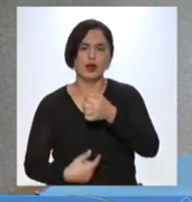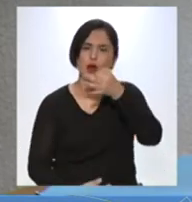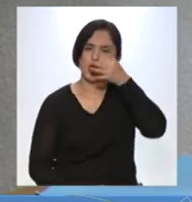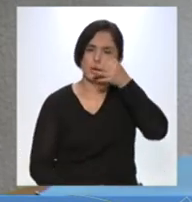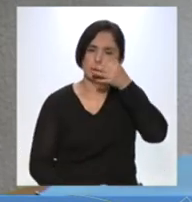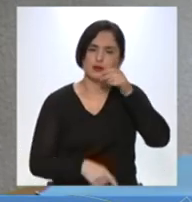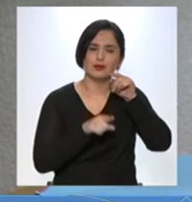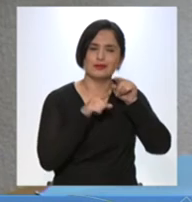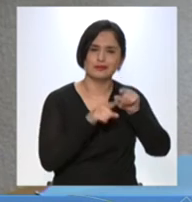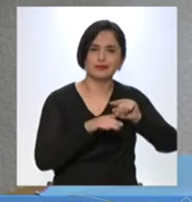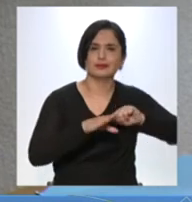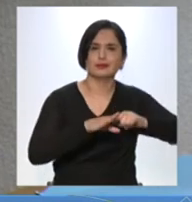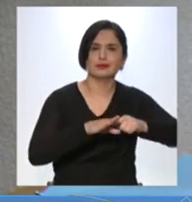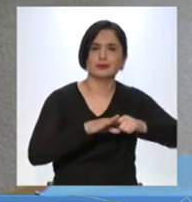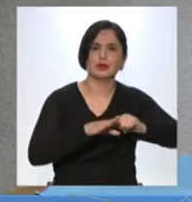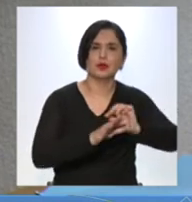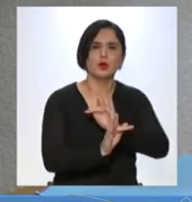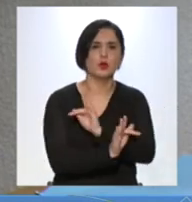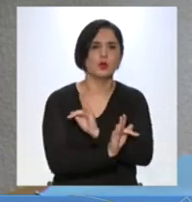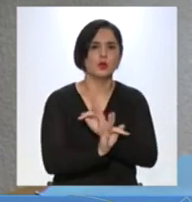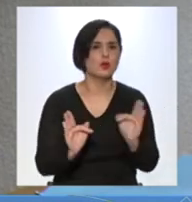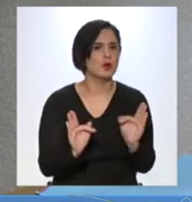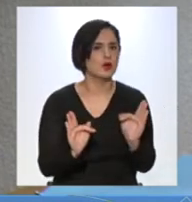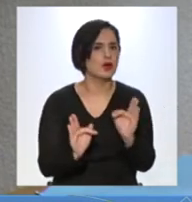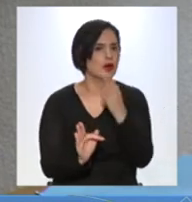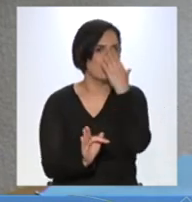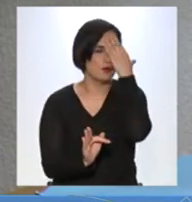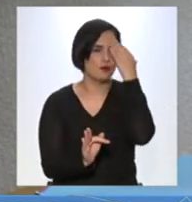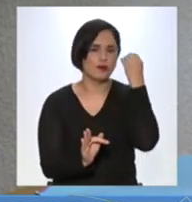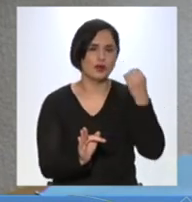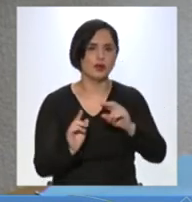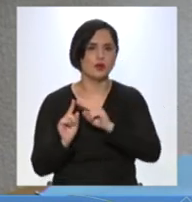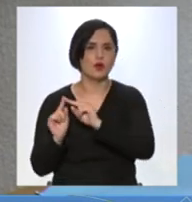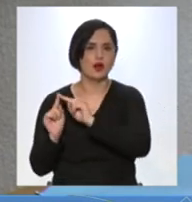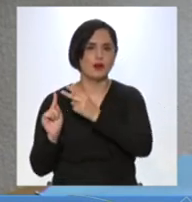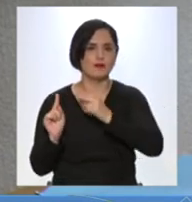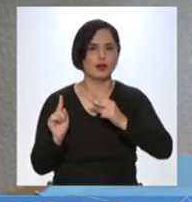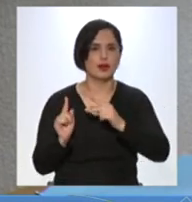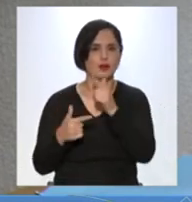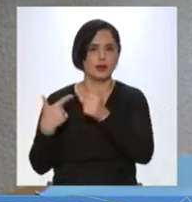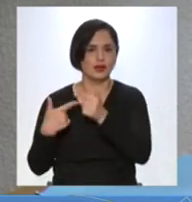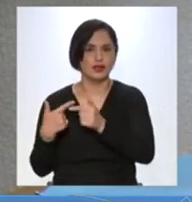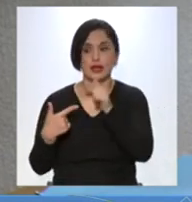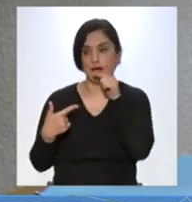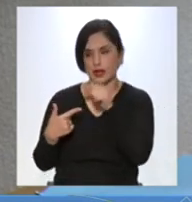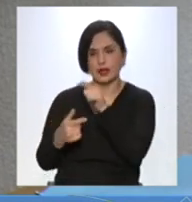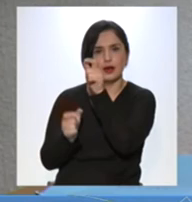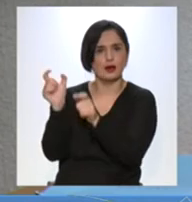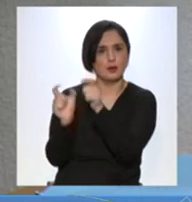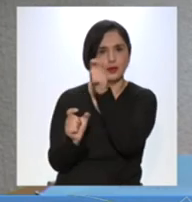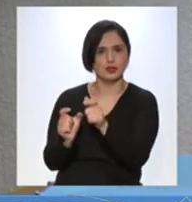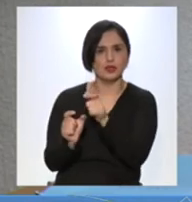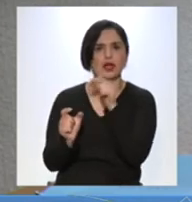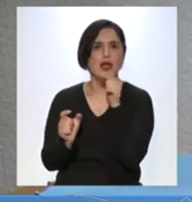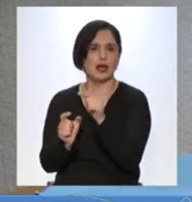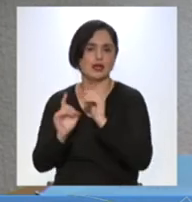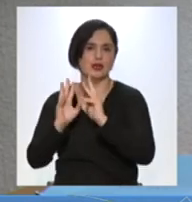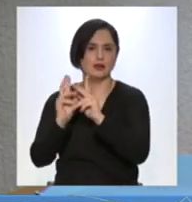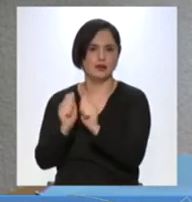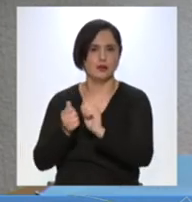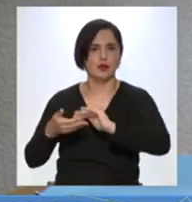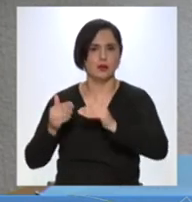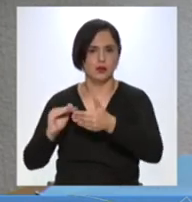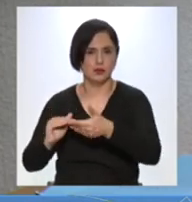la técnica, pero nunca más dejemos de lado la variable política. Ahí están las personas, la familia, la